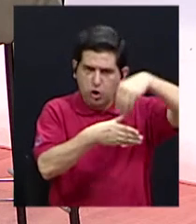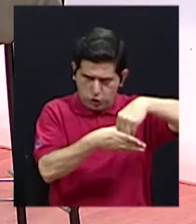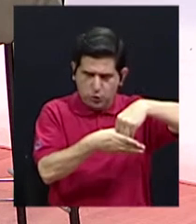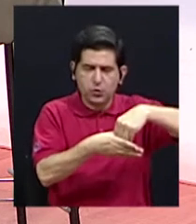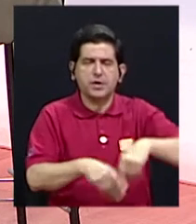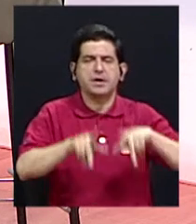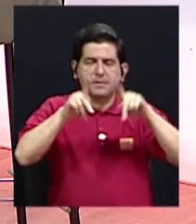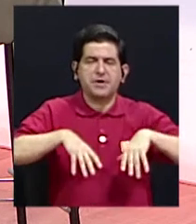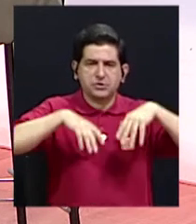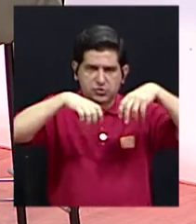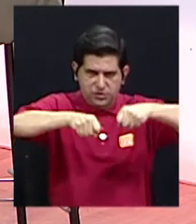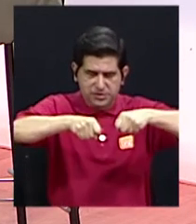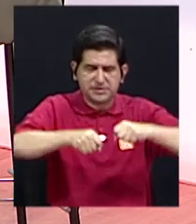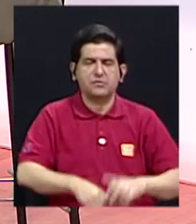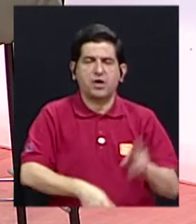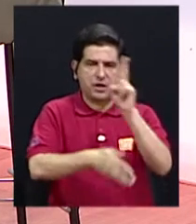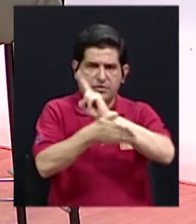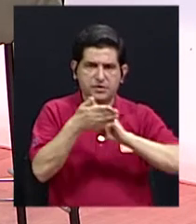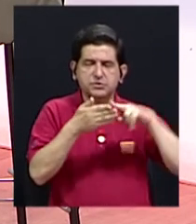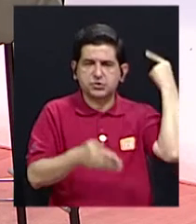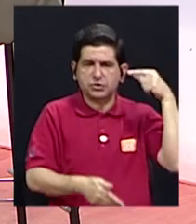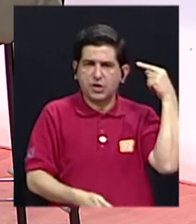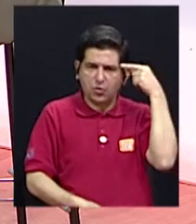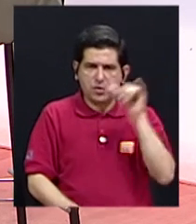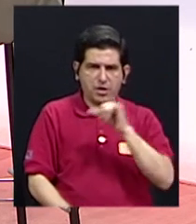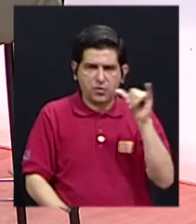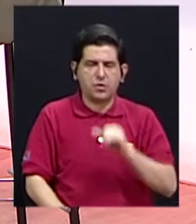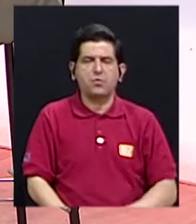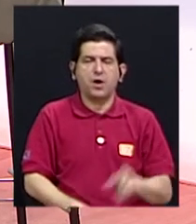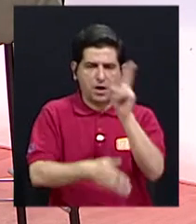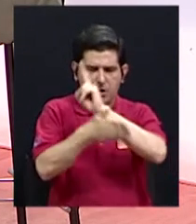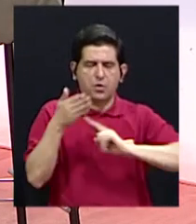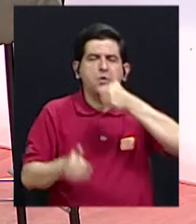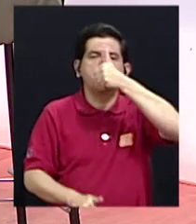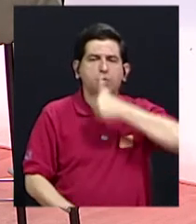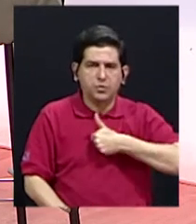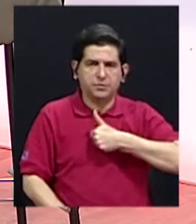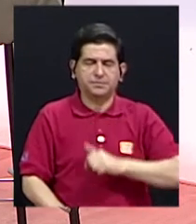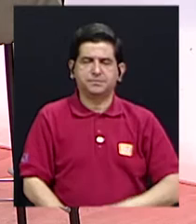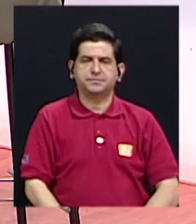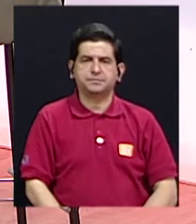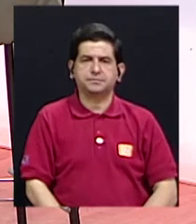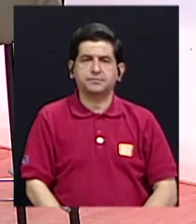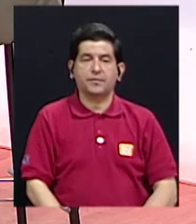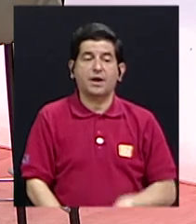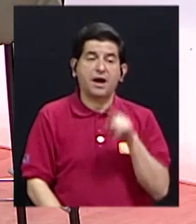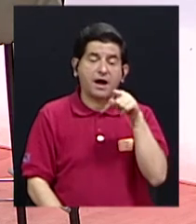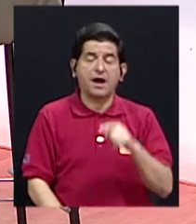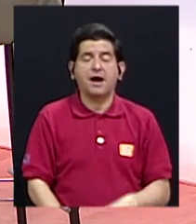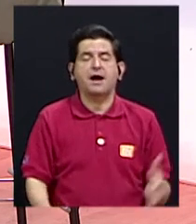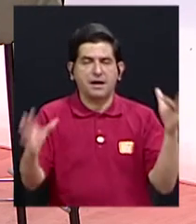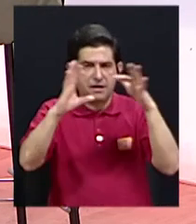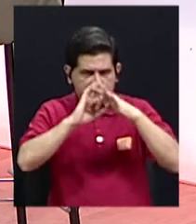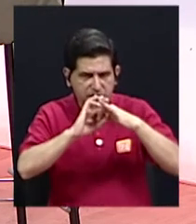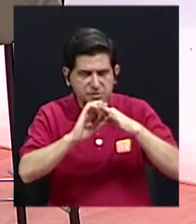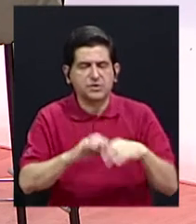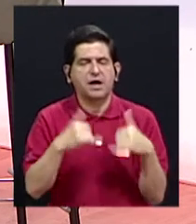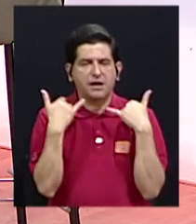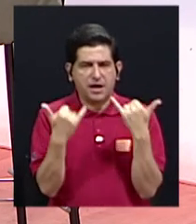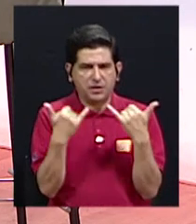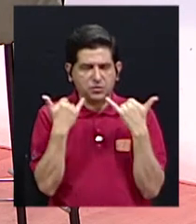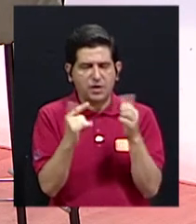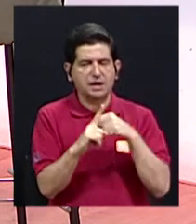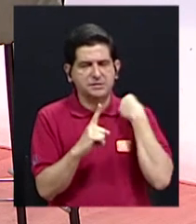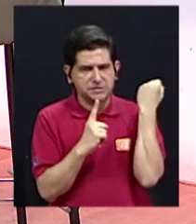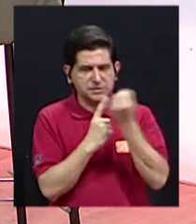graduados de universidades estatales de estatales como de universidades privadas y de siendo consecuentes con el hecho de que en la actualidad